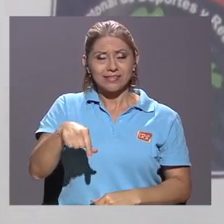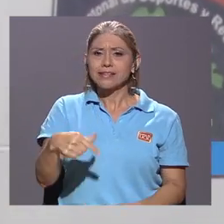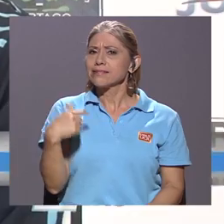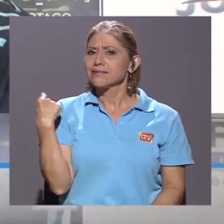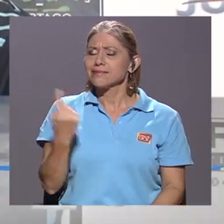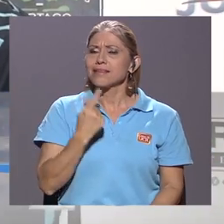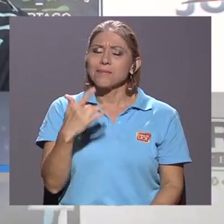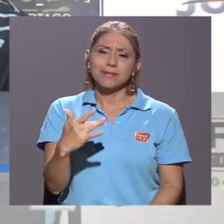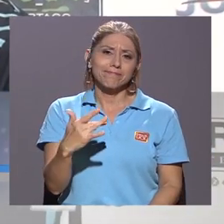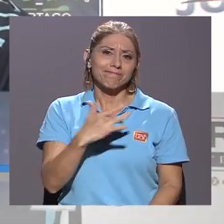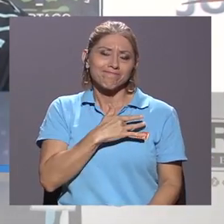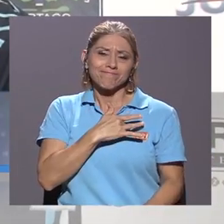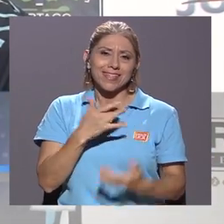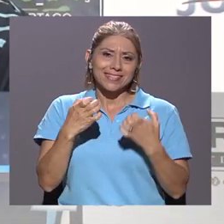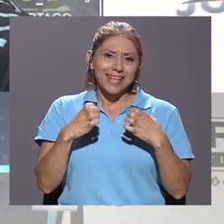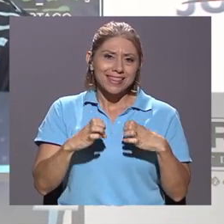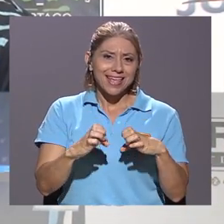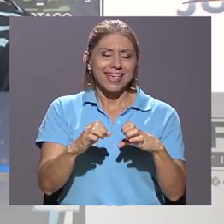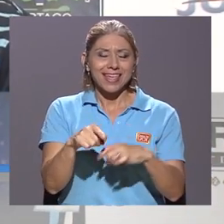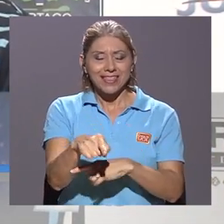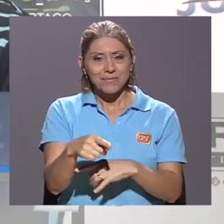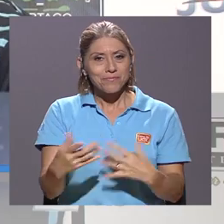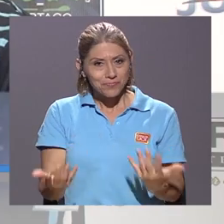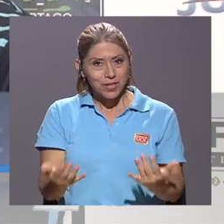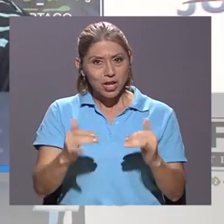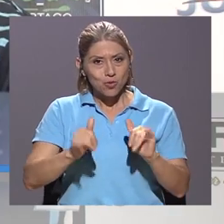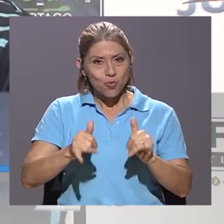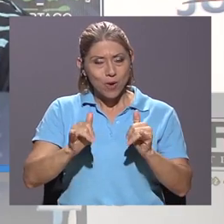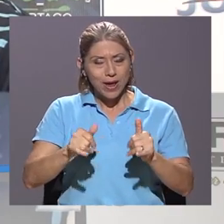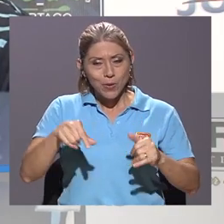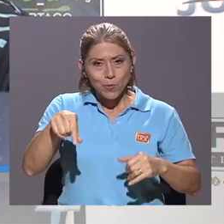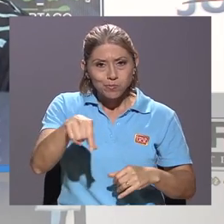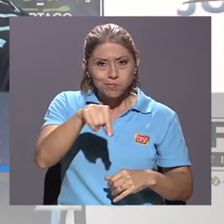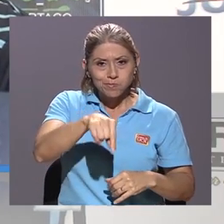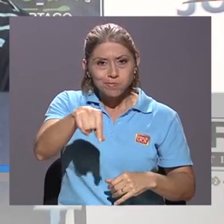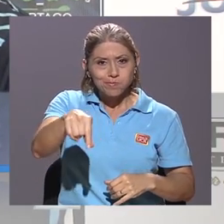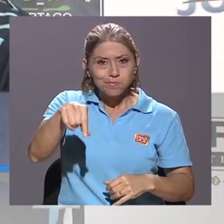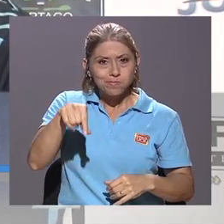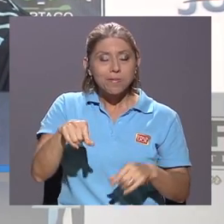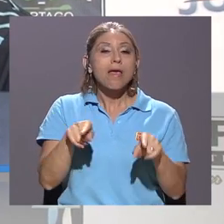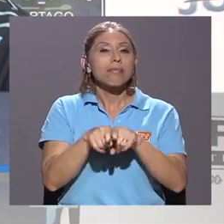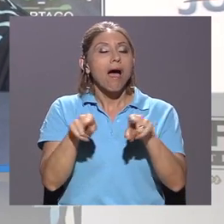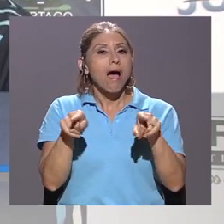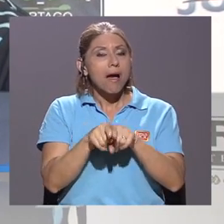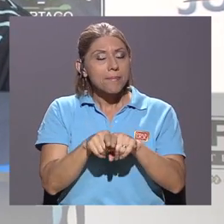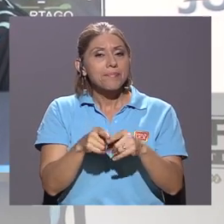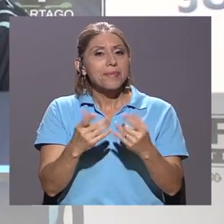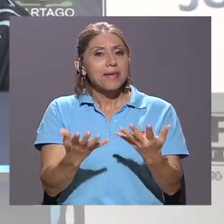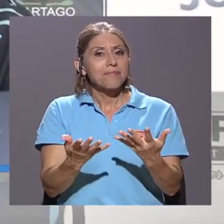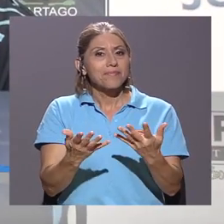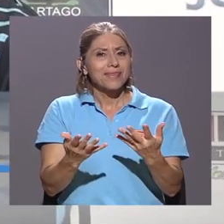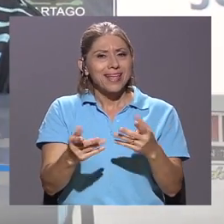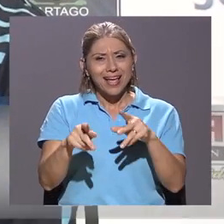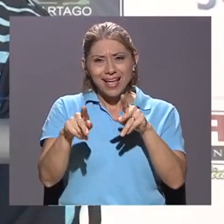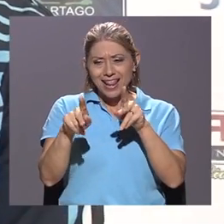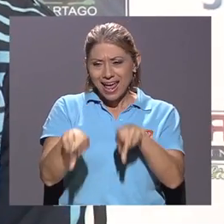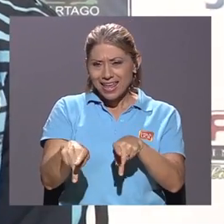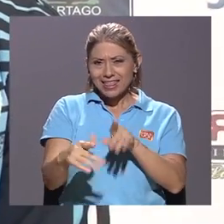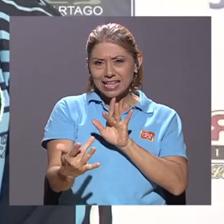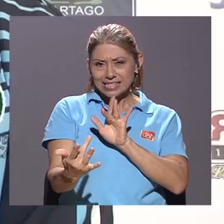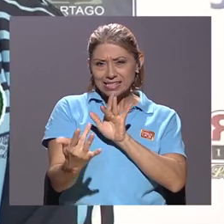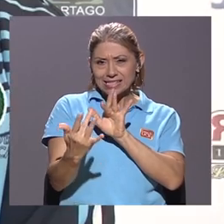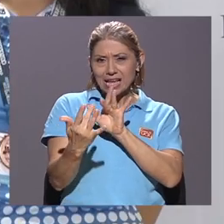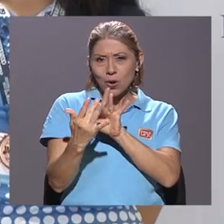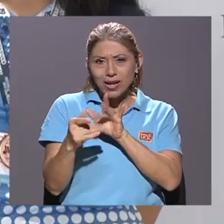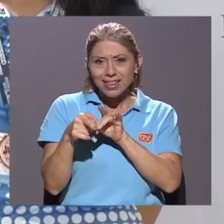la estrategia que involucra el juego y también detenía de la forma en cómo la gente se conecta a través del ajedrez es